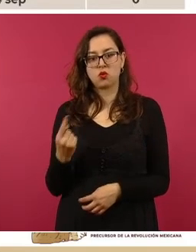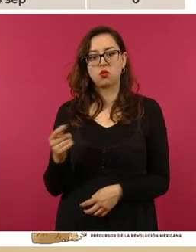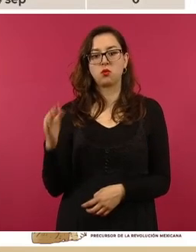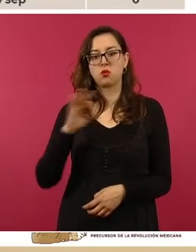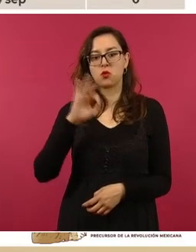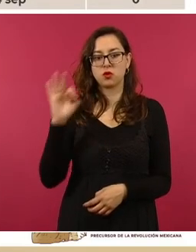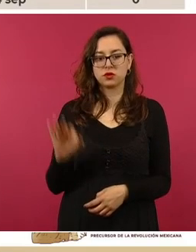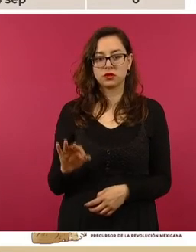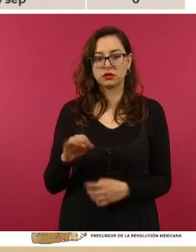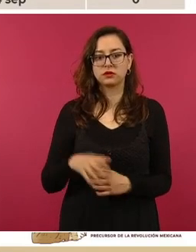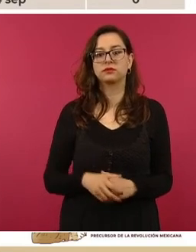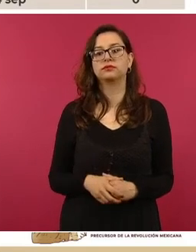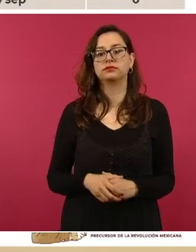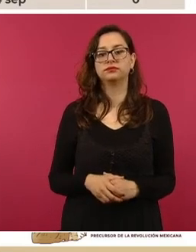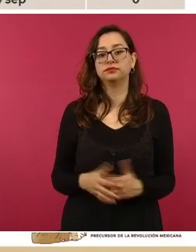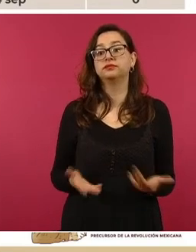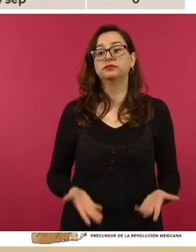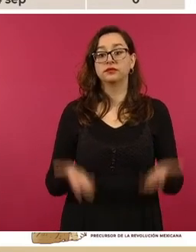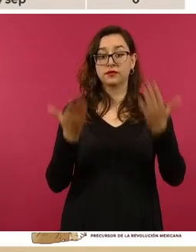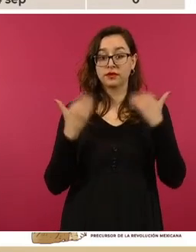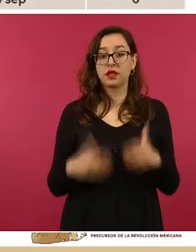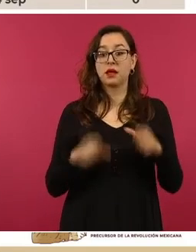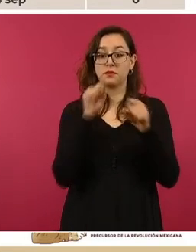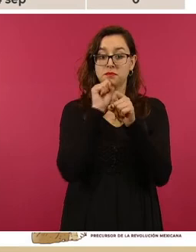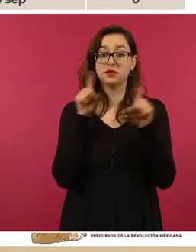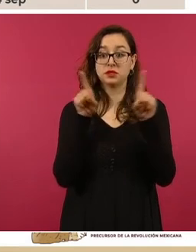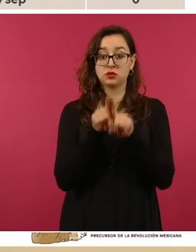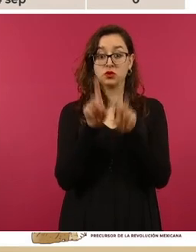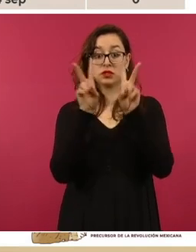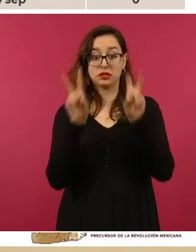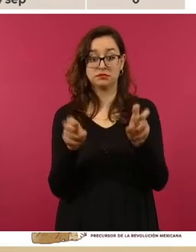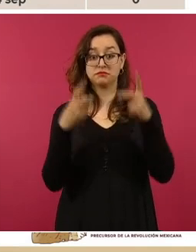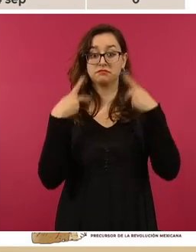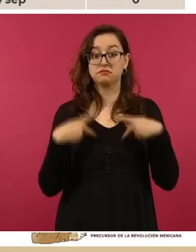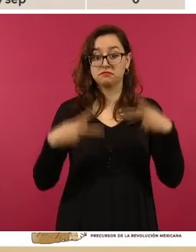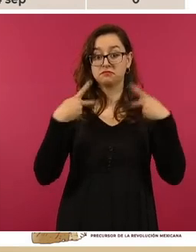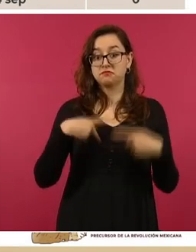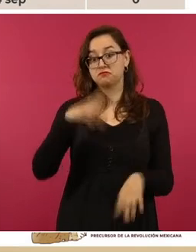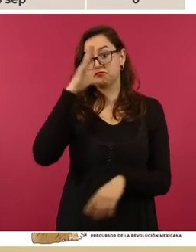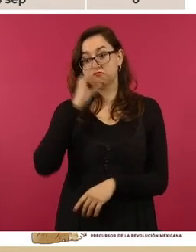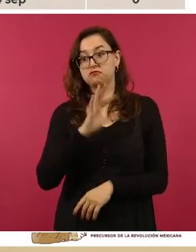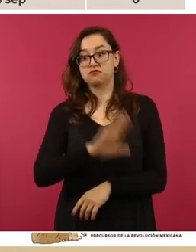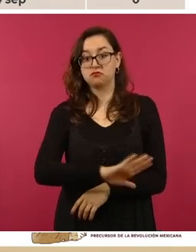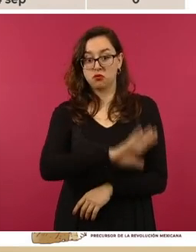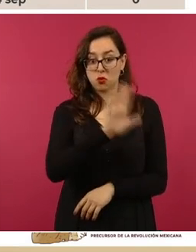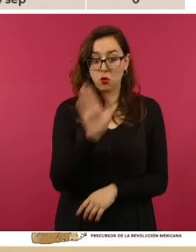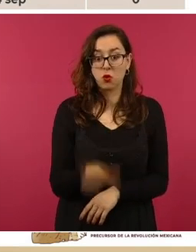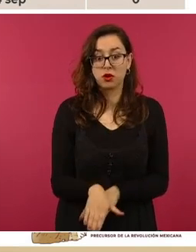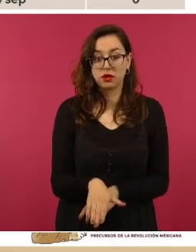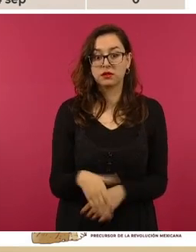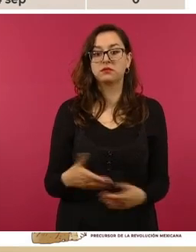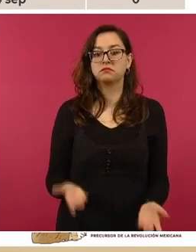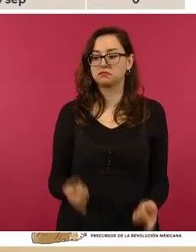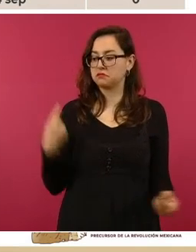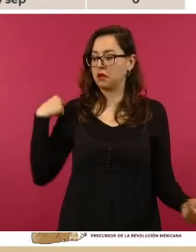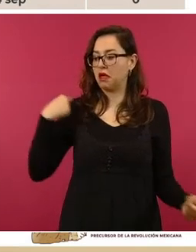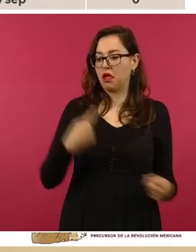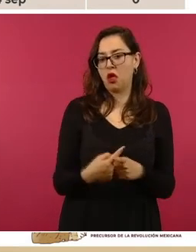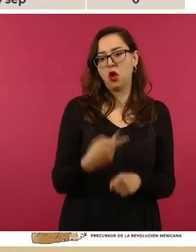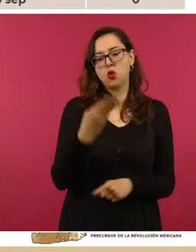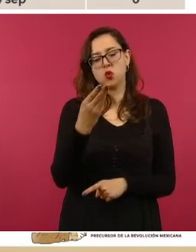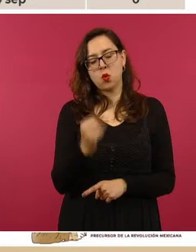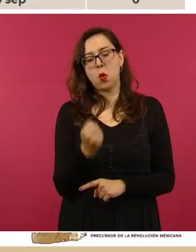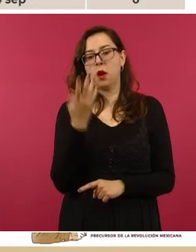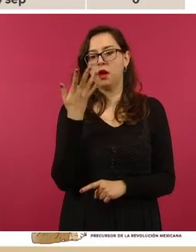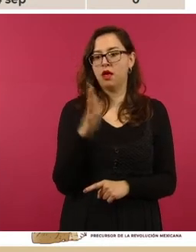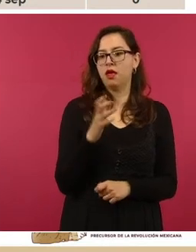las defunciones por fecha de defunción, donde también hemos visto en las últimas también 9 a 10 semanas un